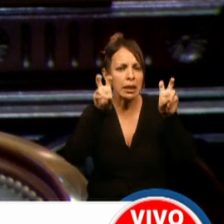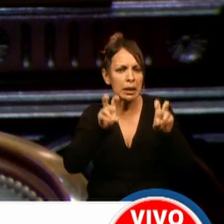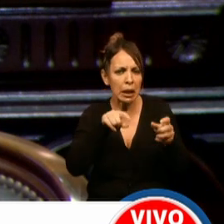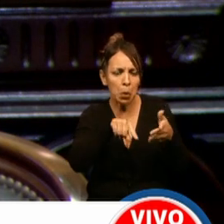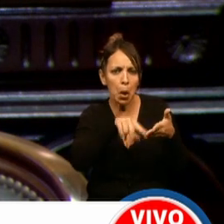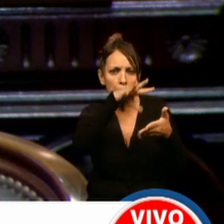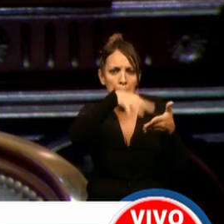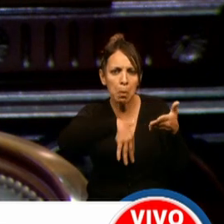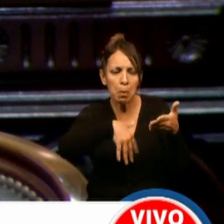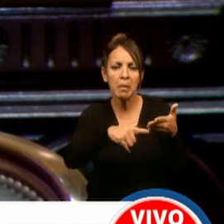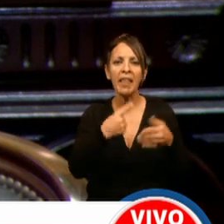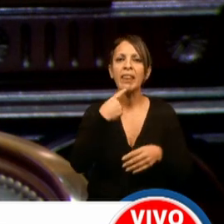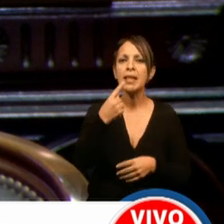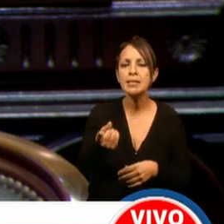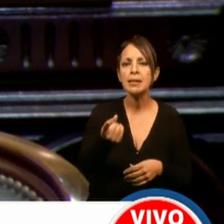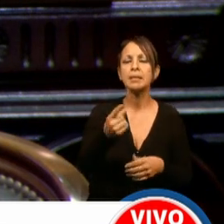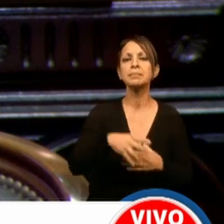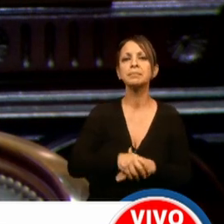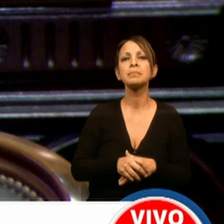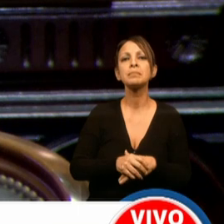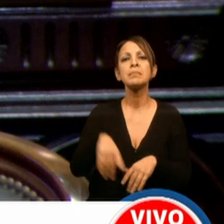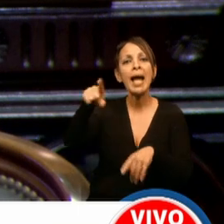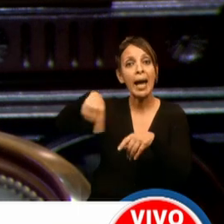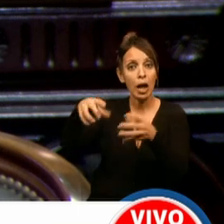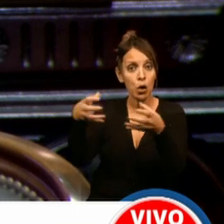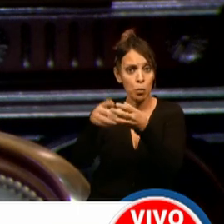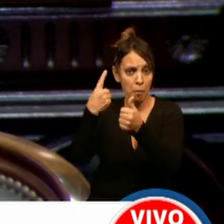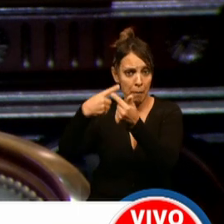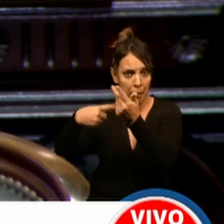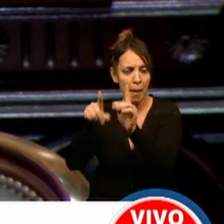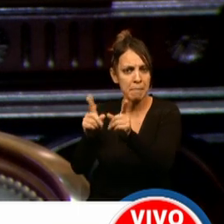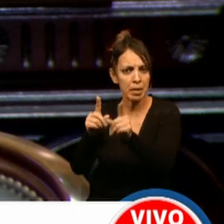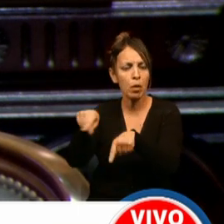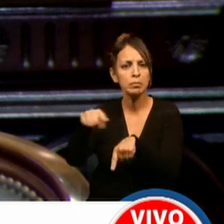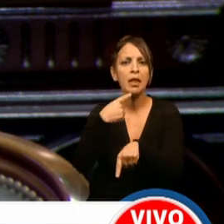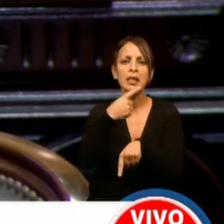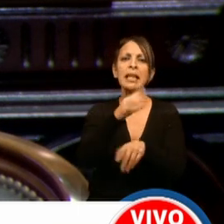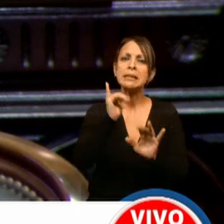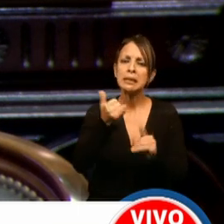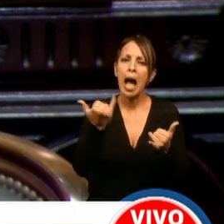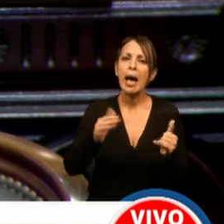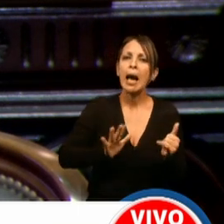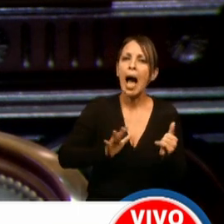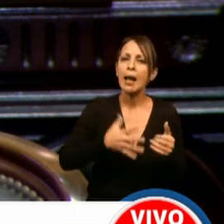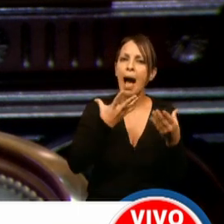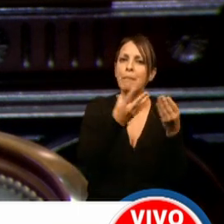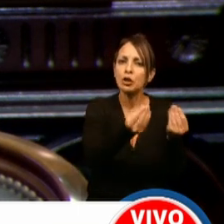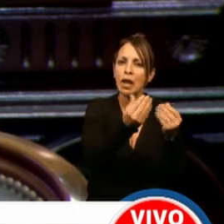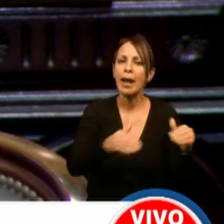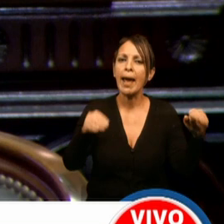de decir qué ellos están en la intención de acompañar la equidad de género